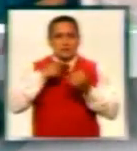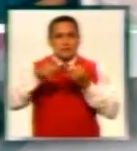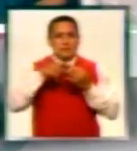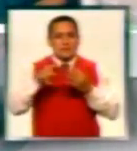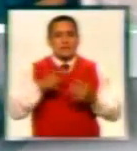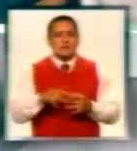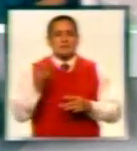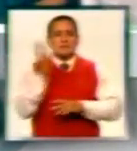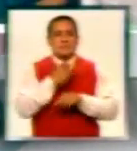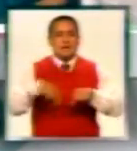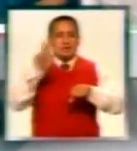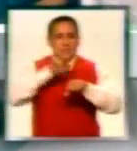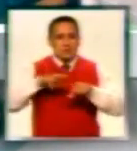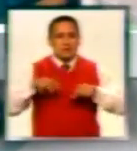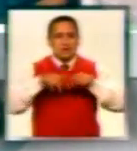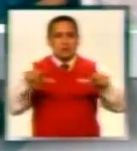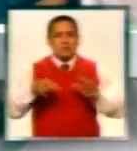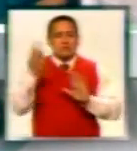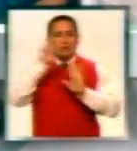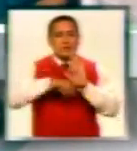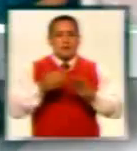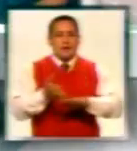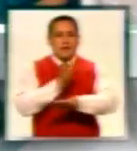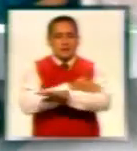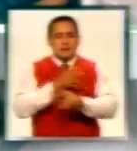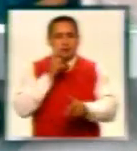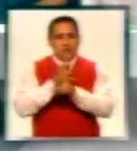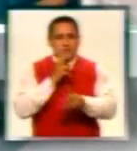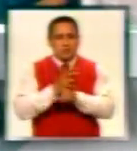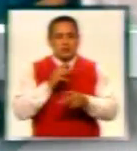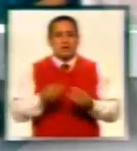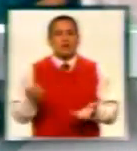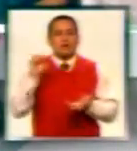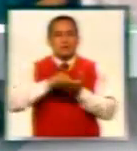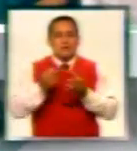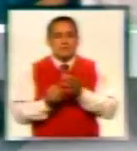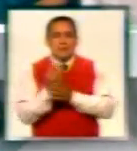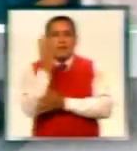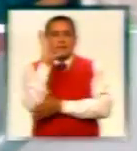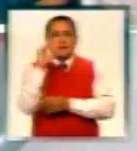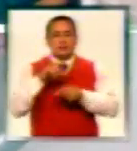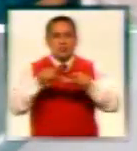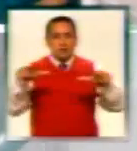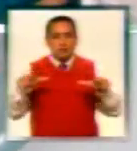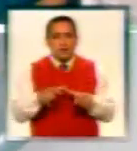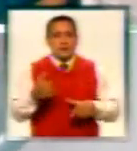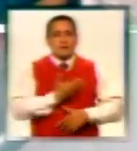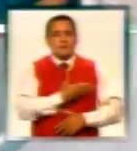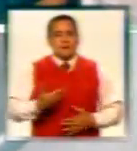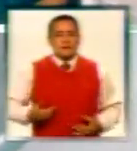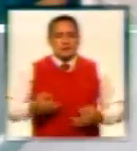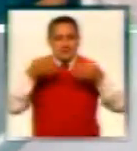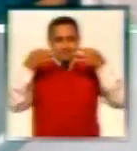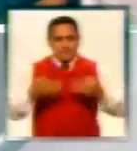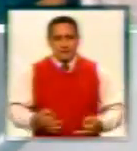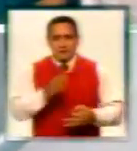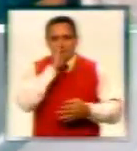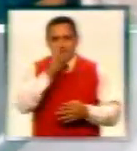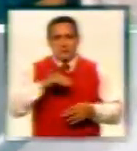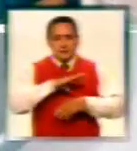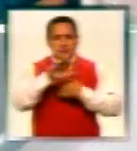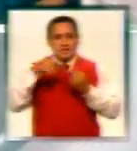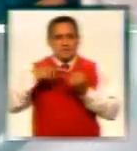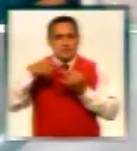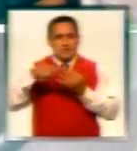naturaleza a través de programas agresivos de deforestación y reforestación. El presidente es firme, es el presidente de todos los